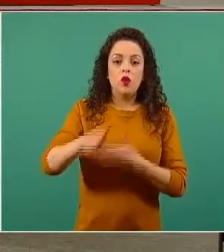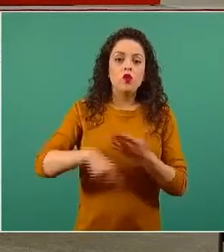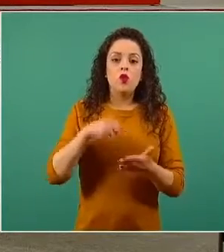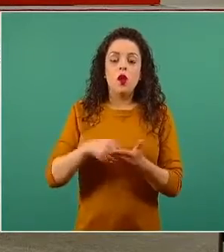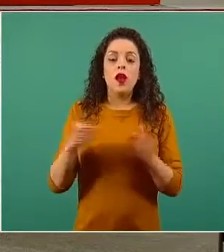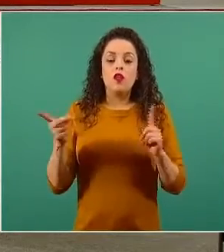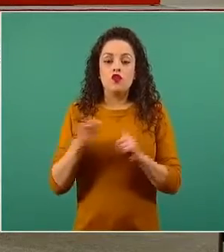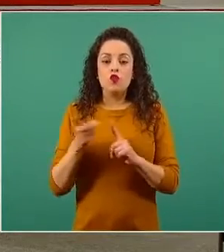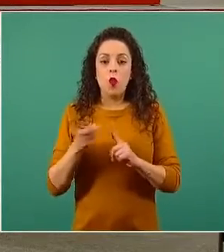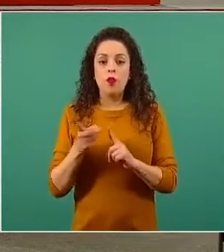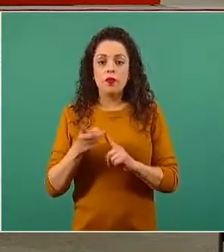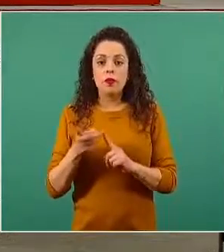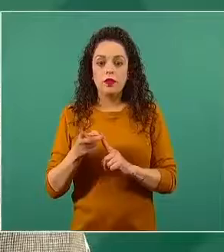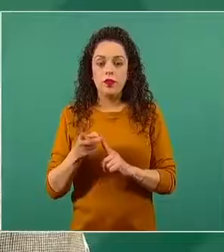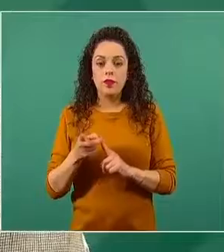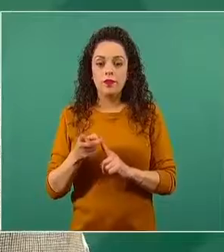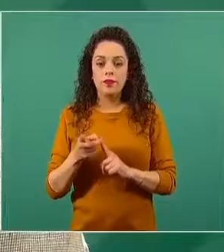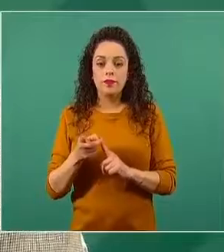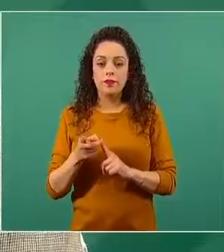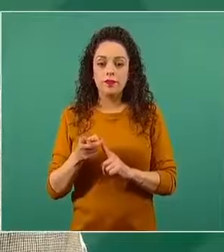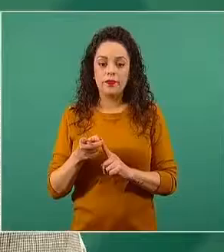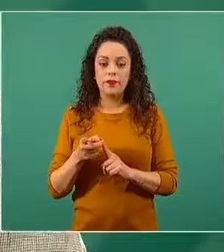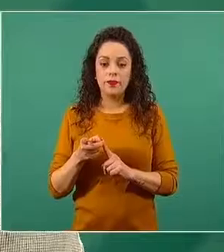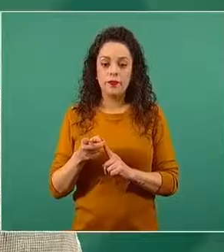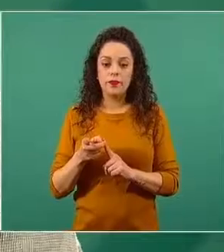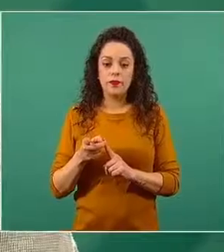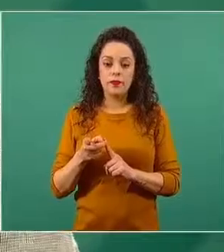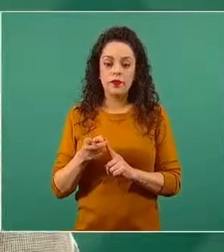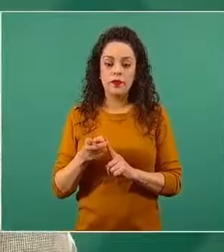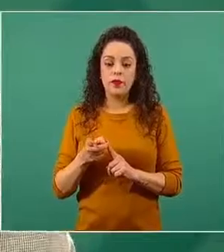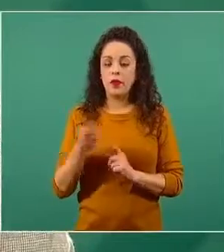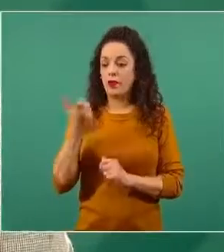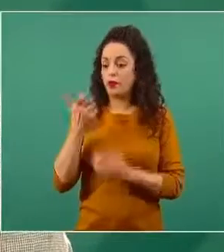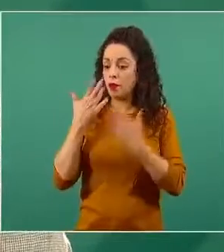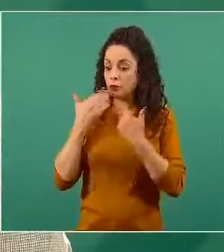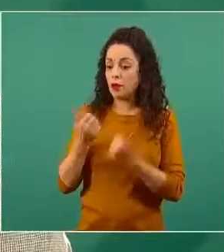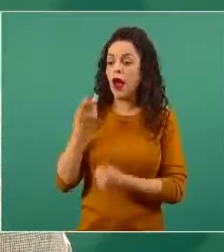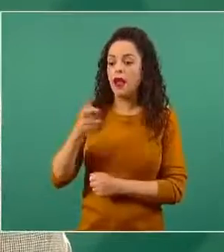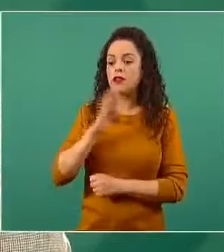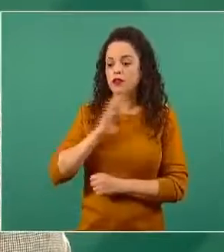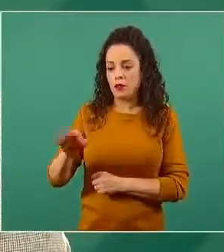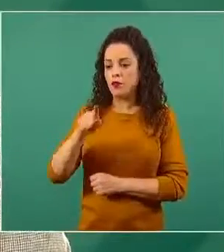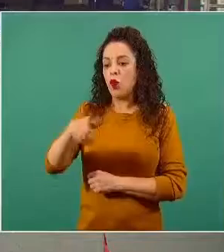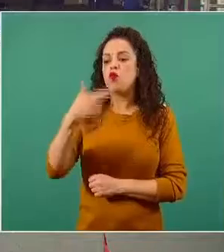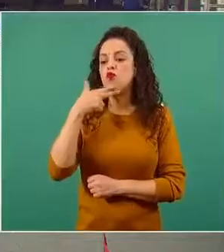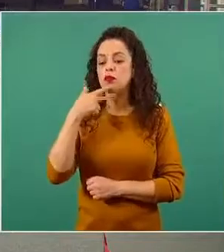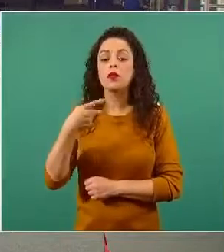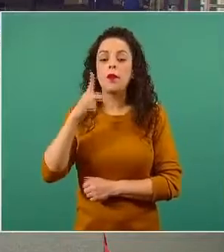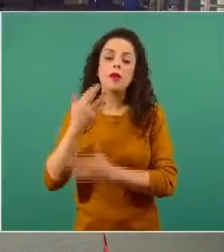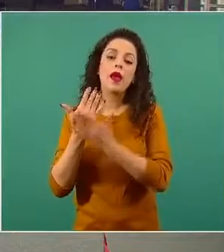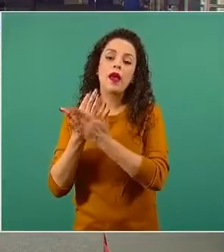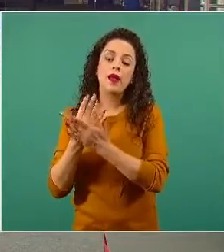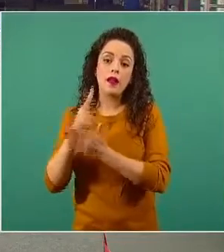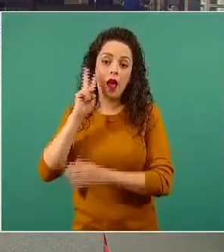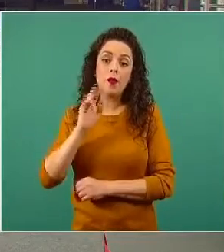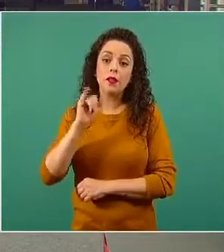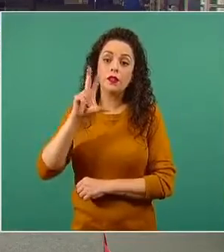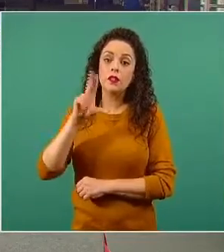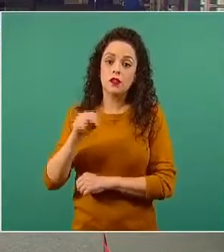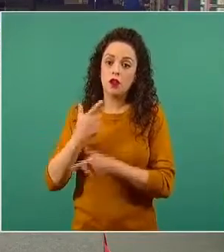económicas, podría ser que allí tenga una utilidad, pero esto está en proceso de deliberación. Muchas